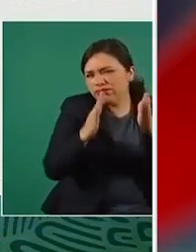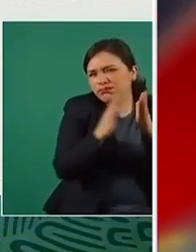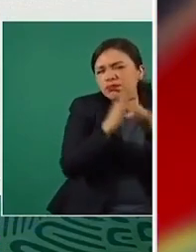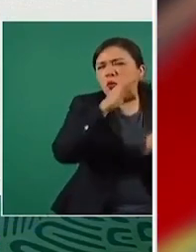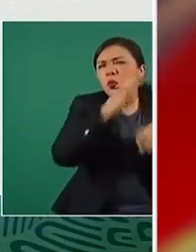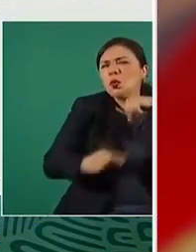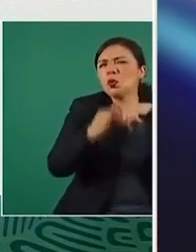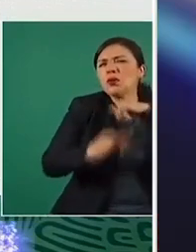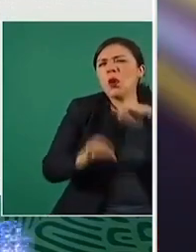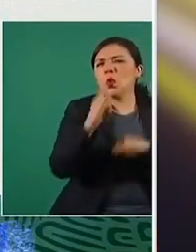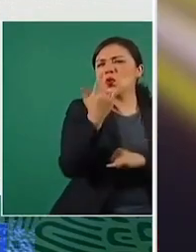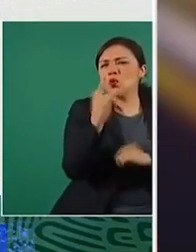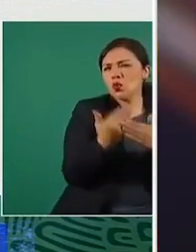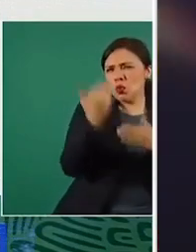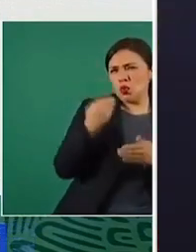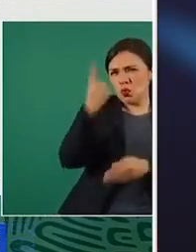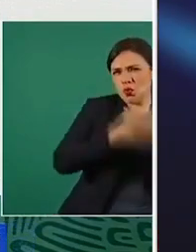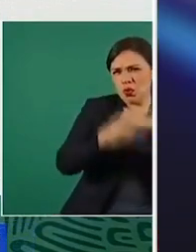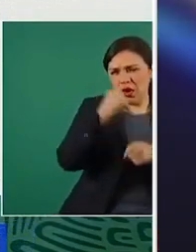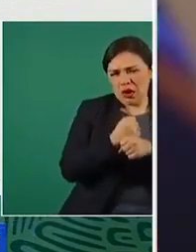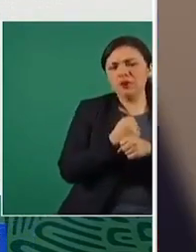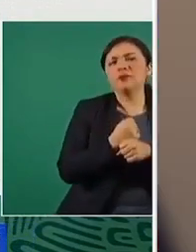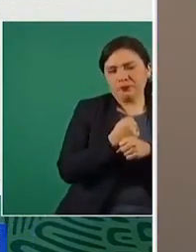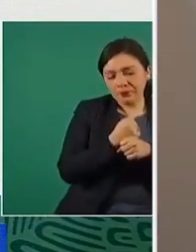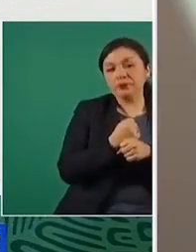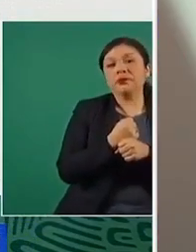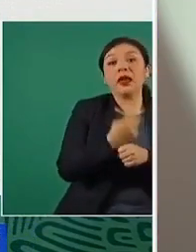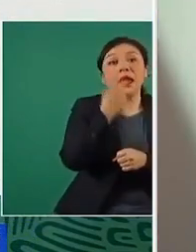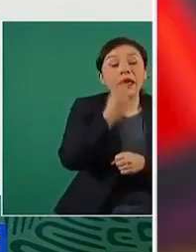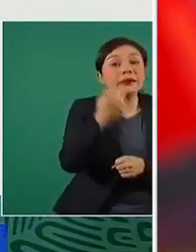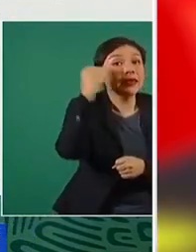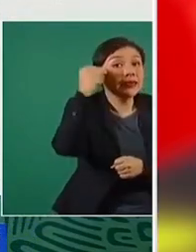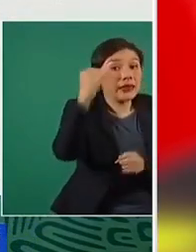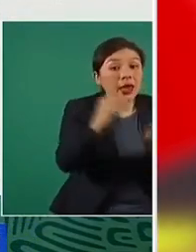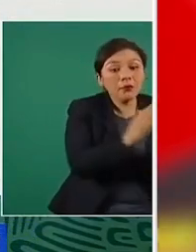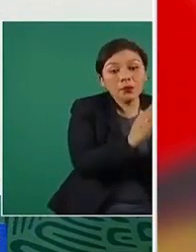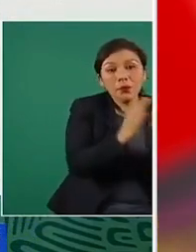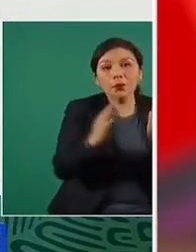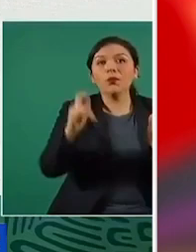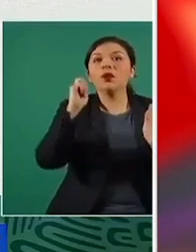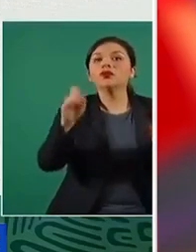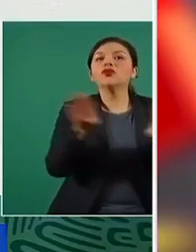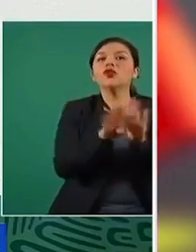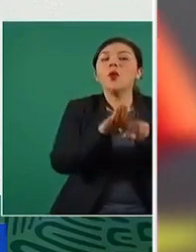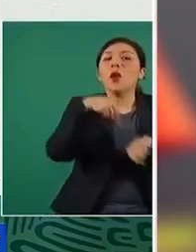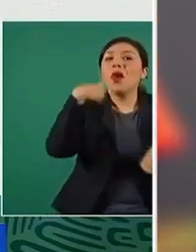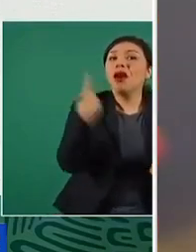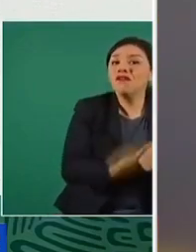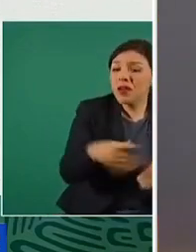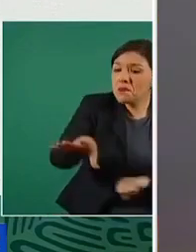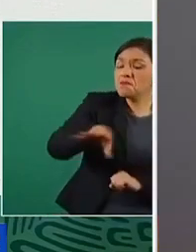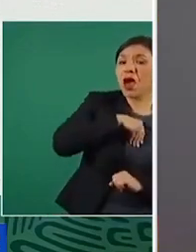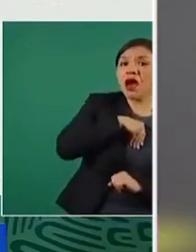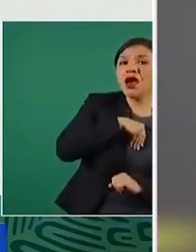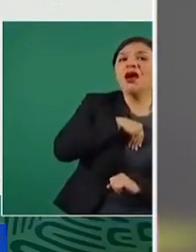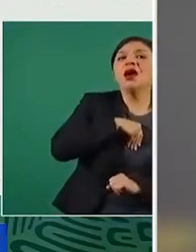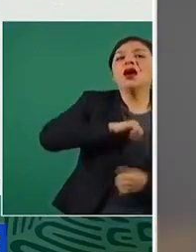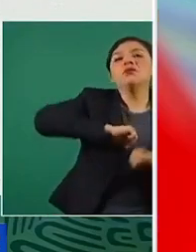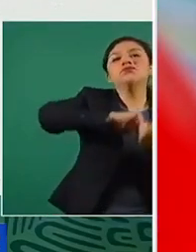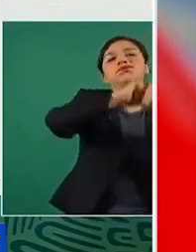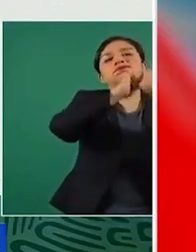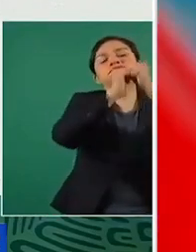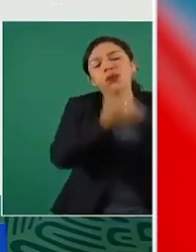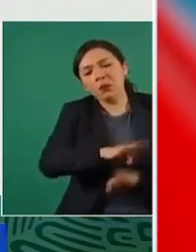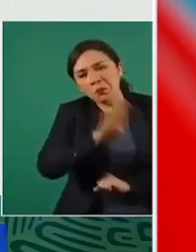ese sentido y que podemos seguir adelante sin restricciones importantes porque la tasa de mortalidad